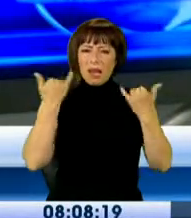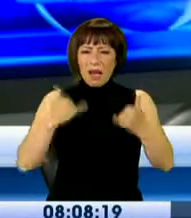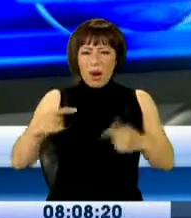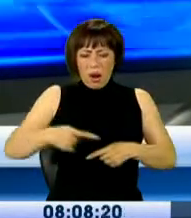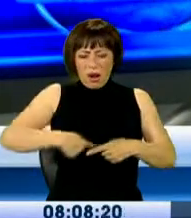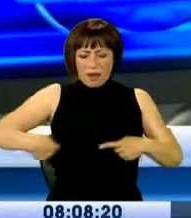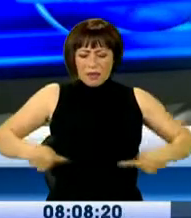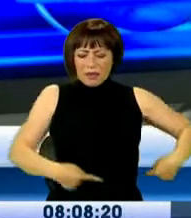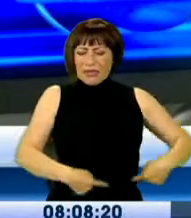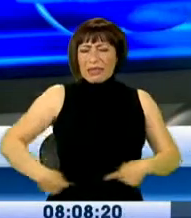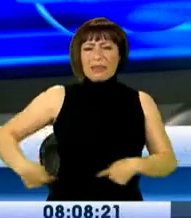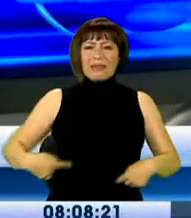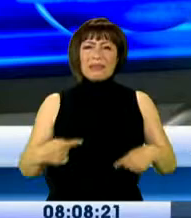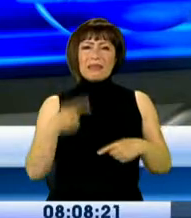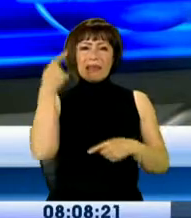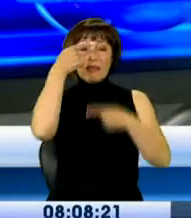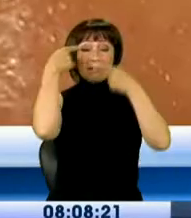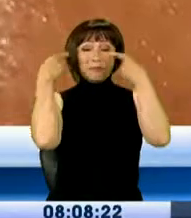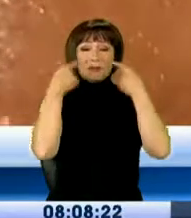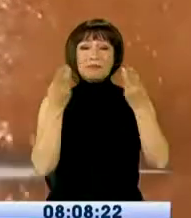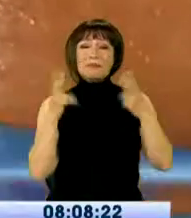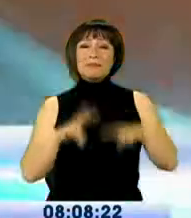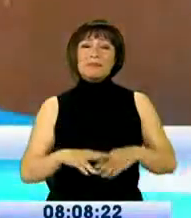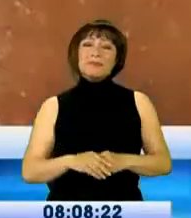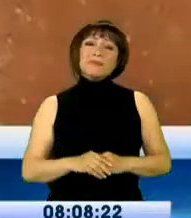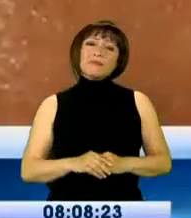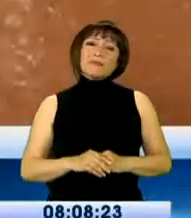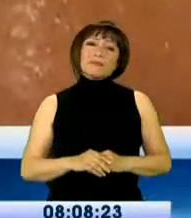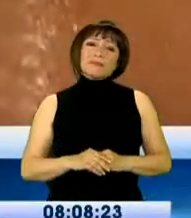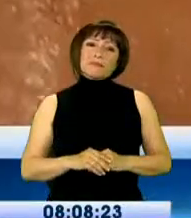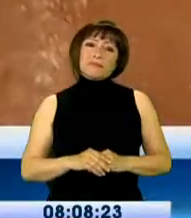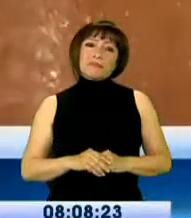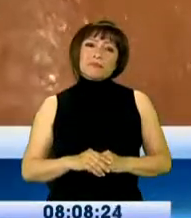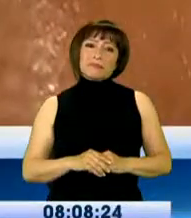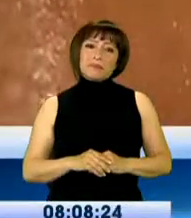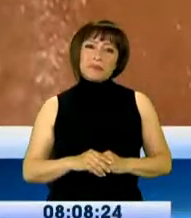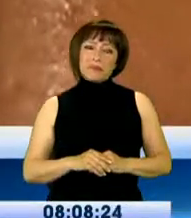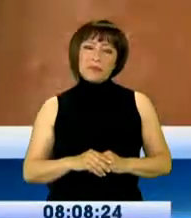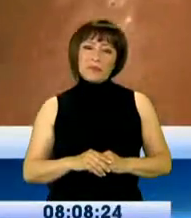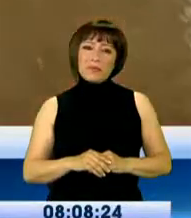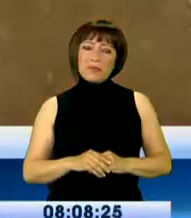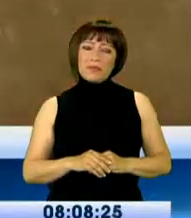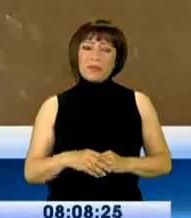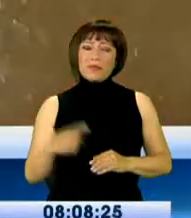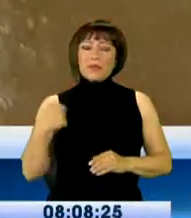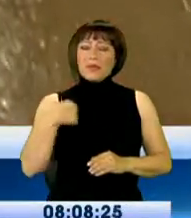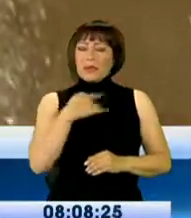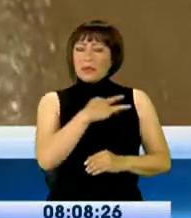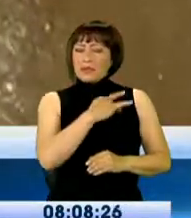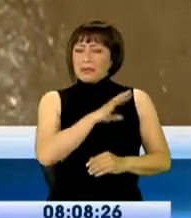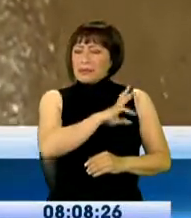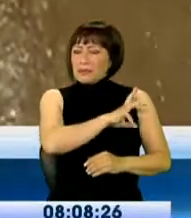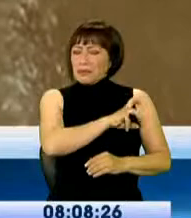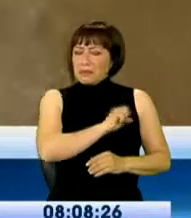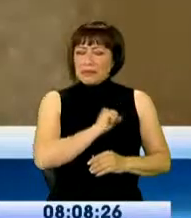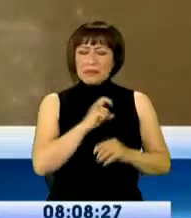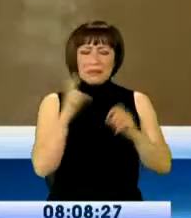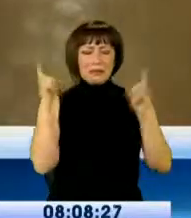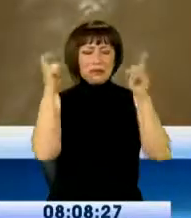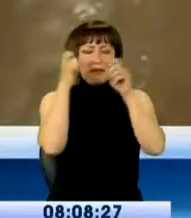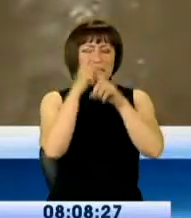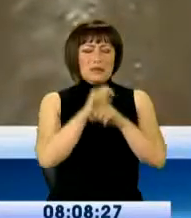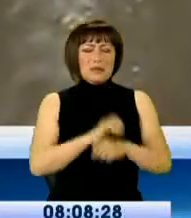abdomen pierna brazo y rostro es una pesadilla más que un infierno es una